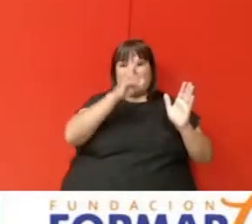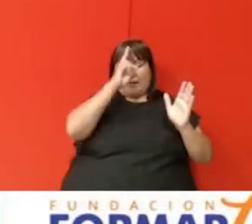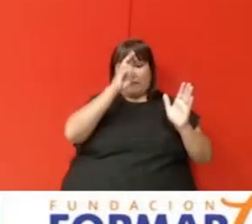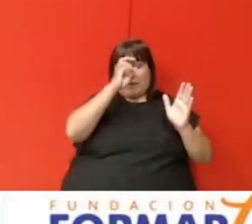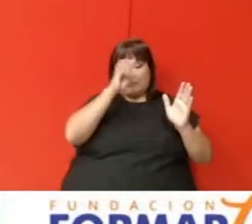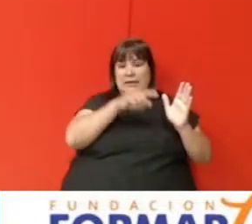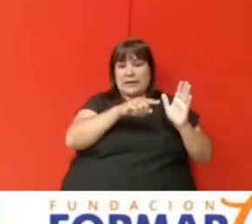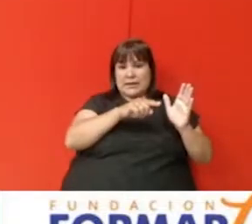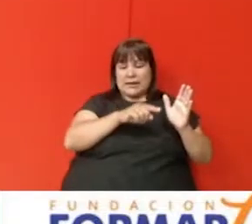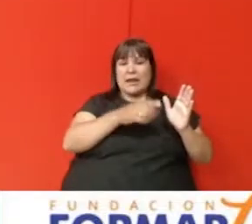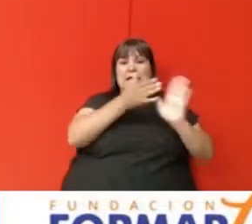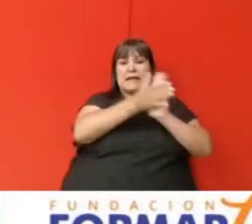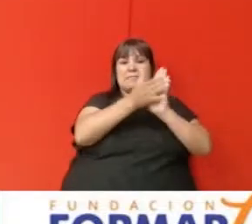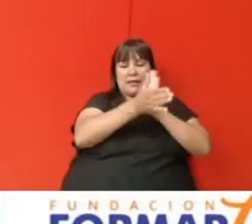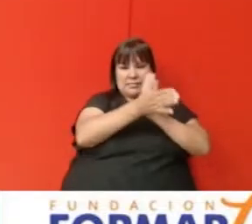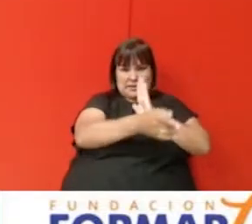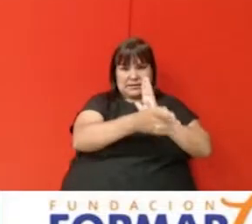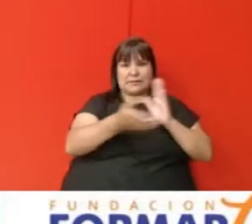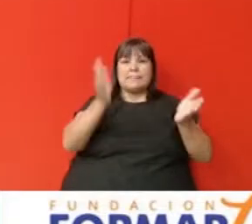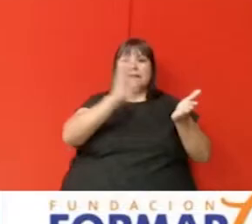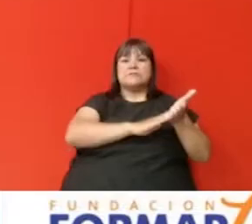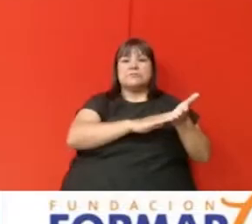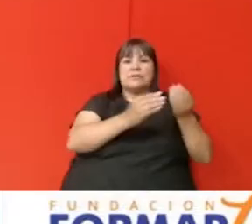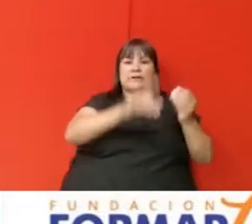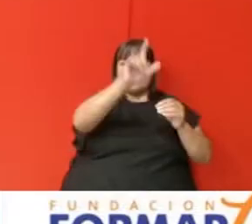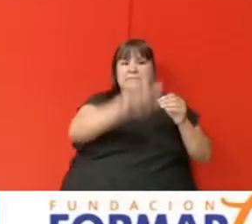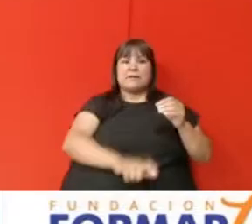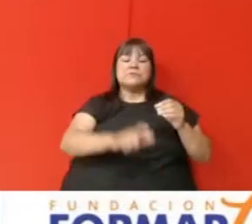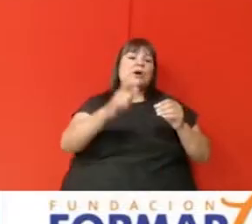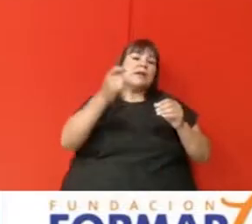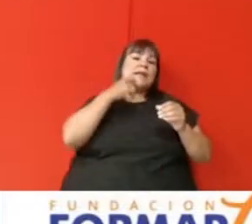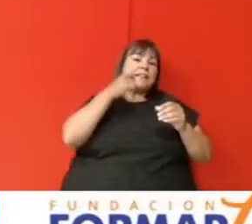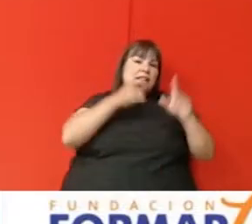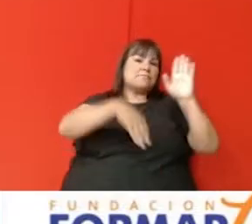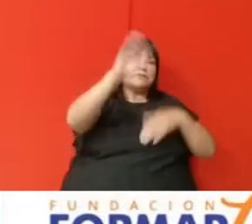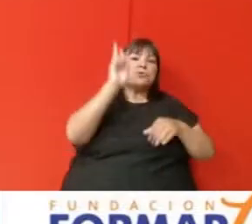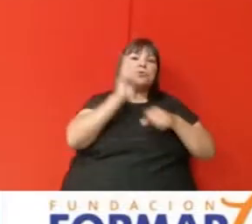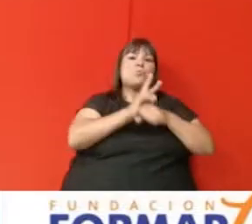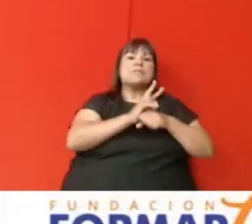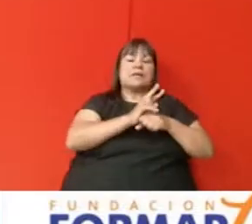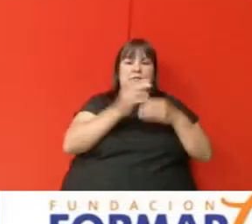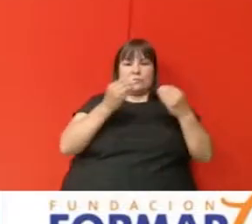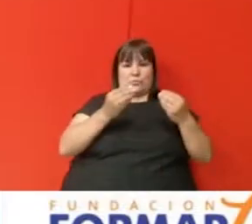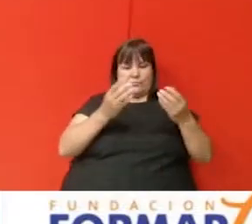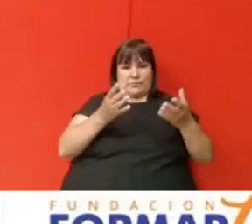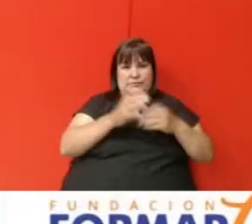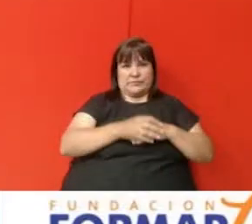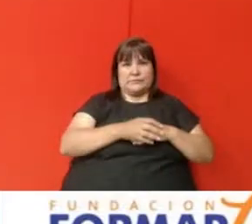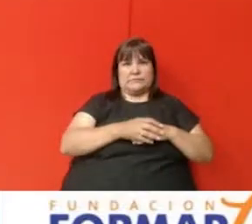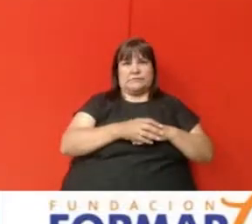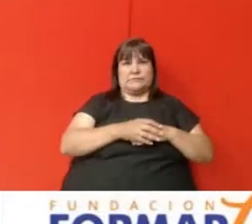el cuidado de las personas mayores, una asignatura anual transversal que le hace ser